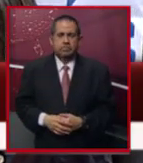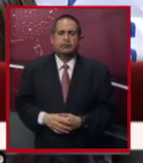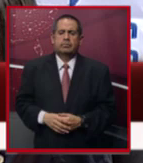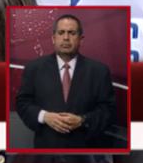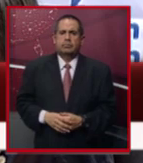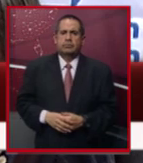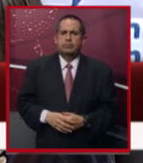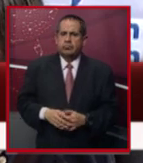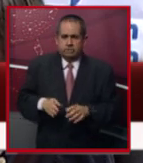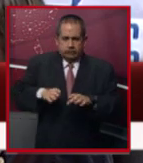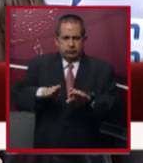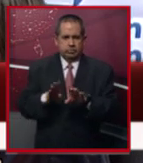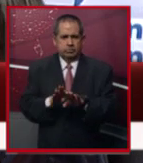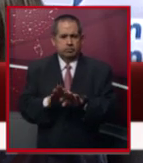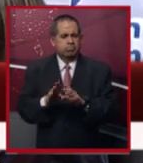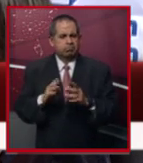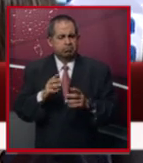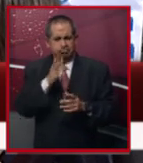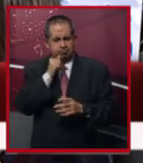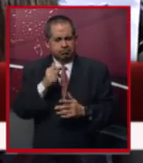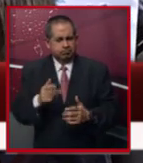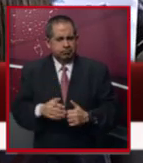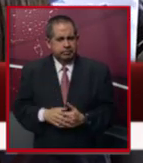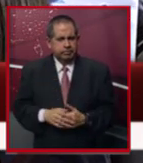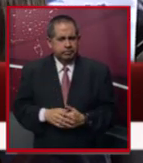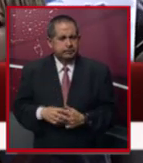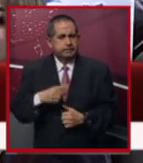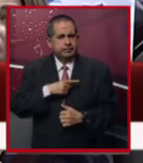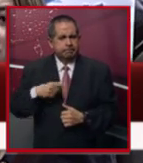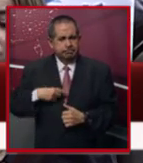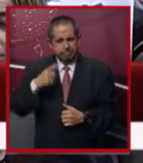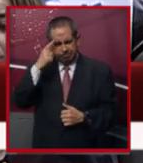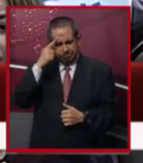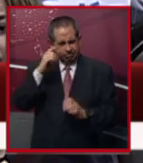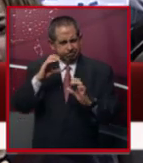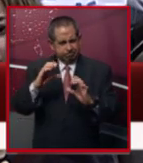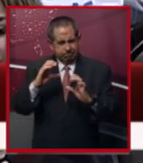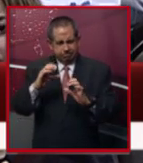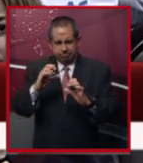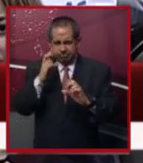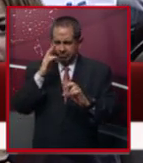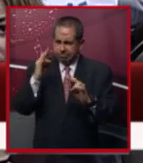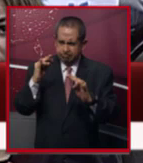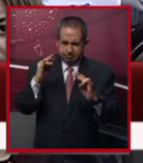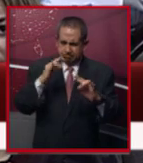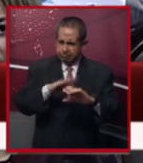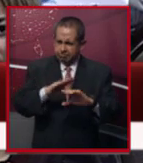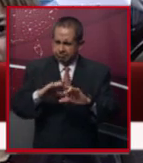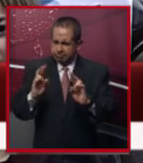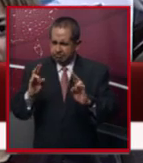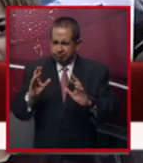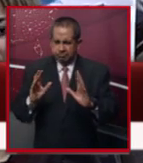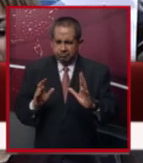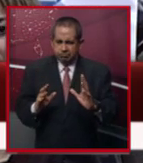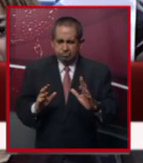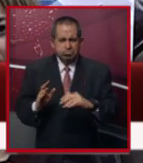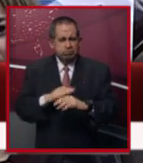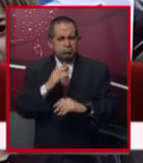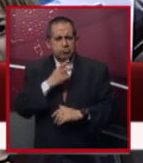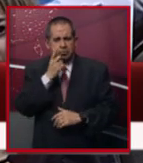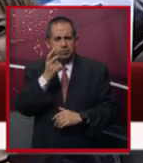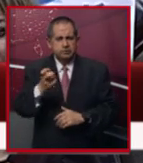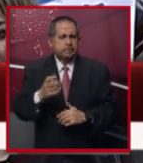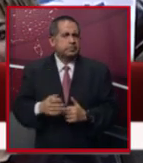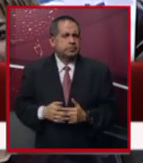figura de revocación del mandato, debemos tener prendidas todas las alertas. ¿Y por qué lo